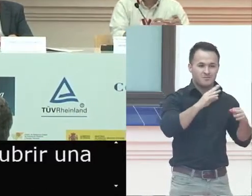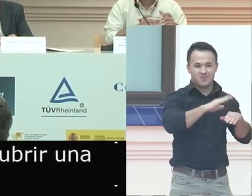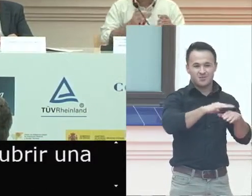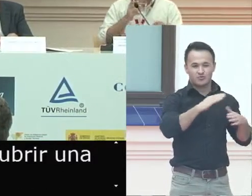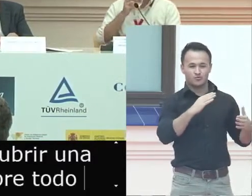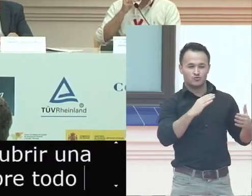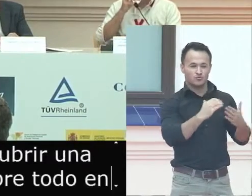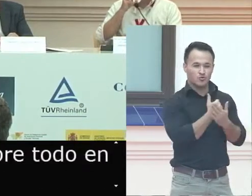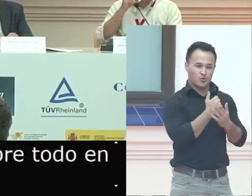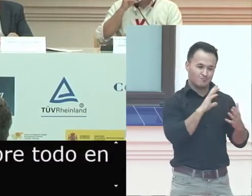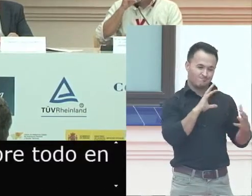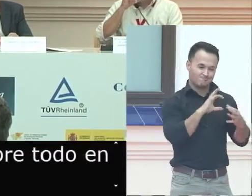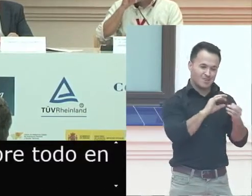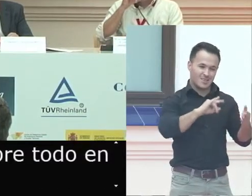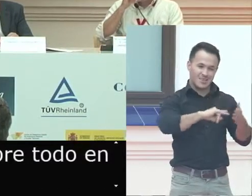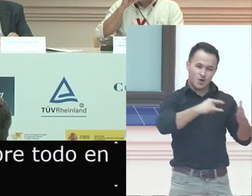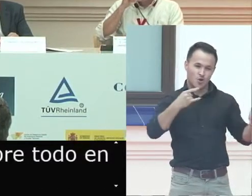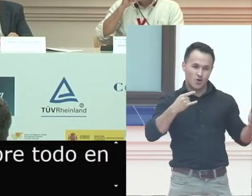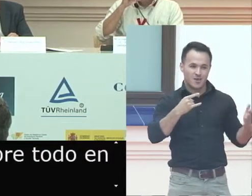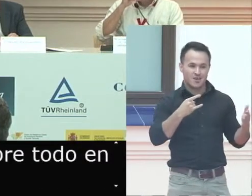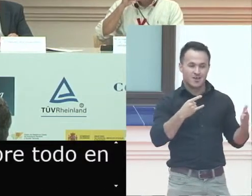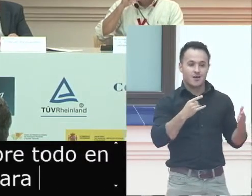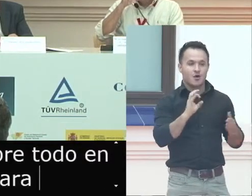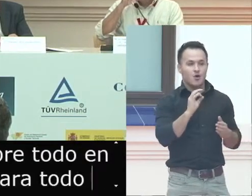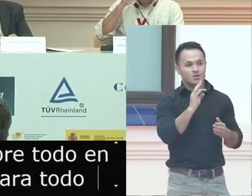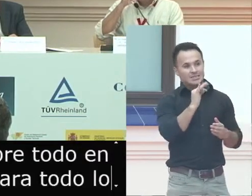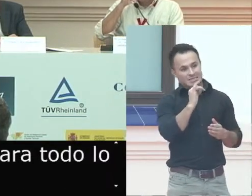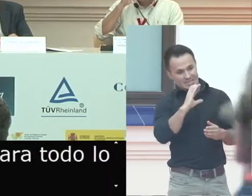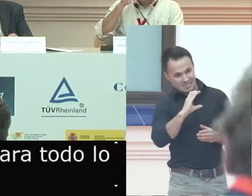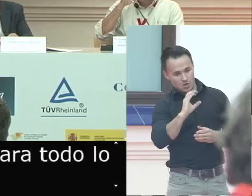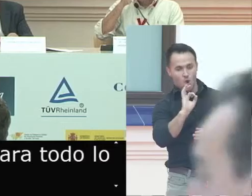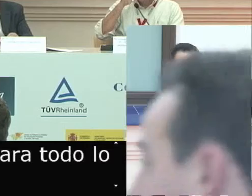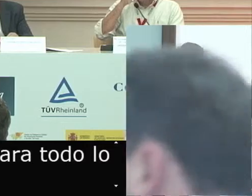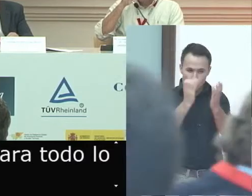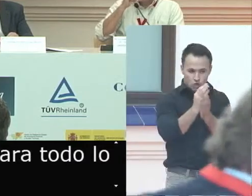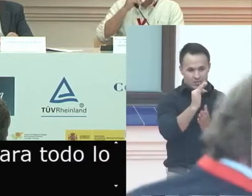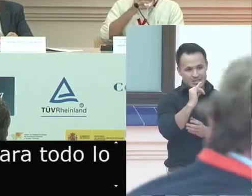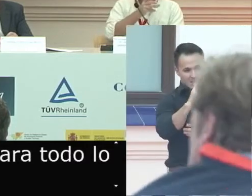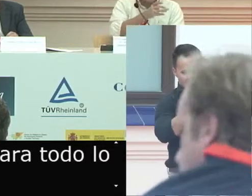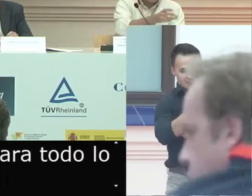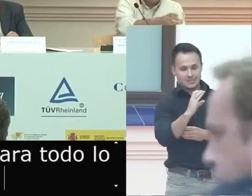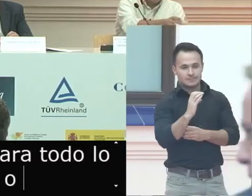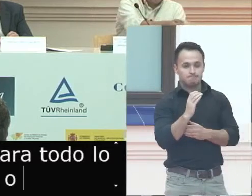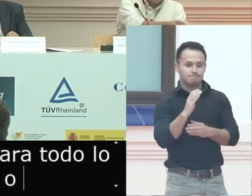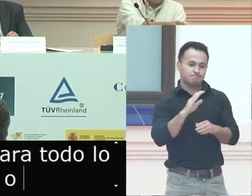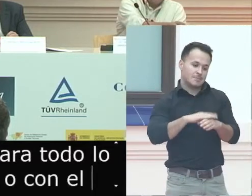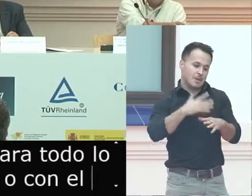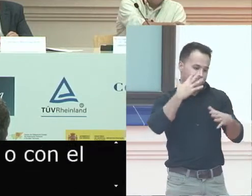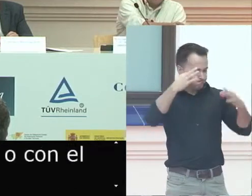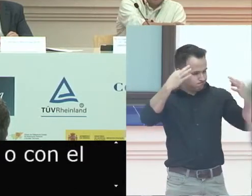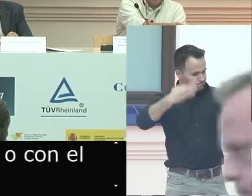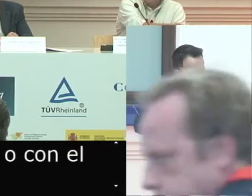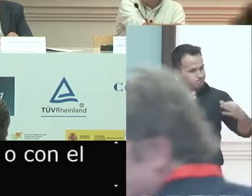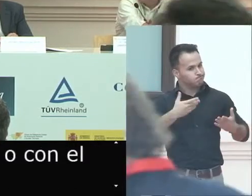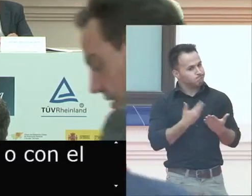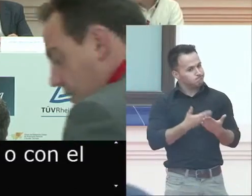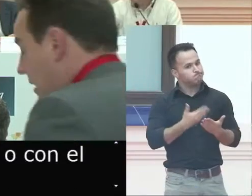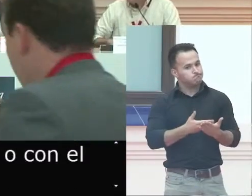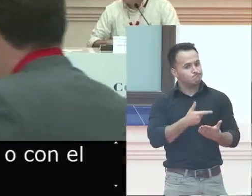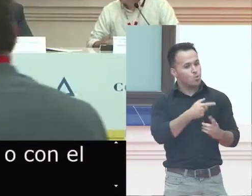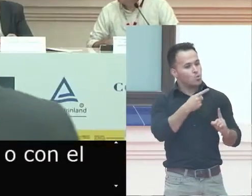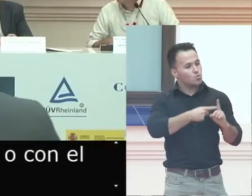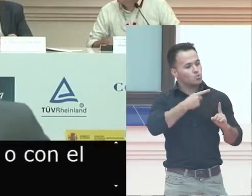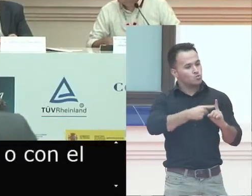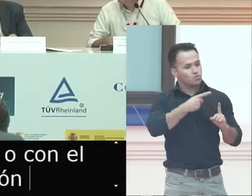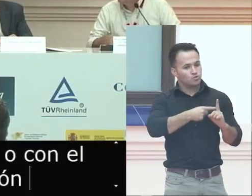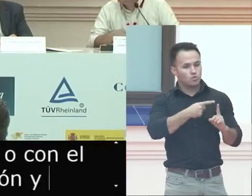todo lo que tiene que ver con la tecnología TIC o con el mundo TIC, para asegurar su utilización